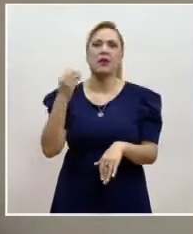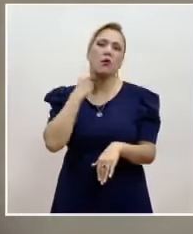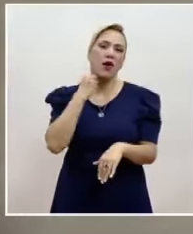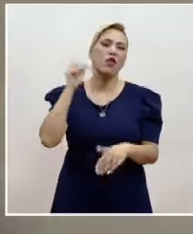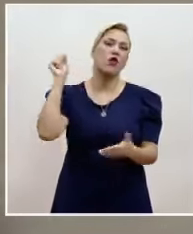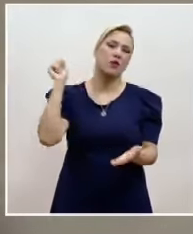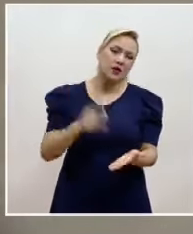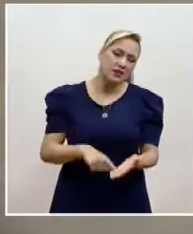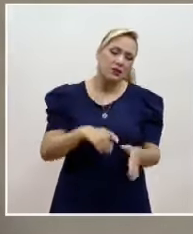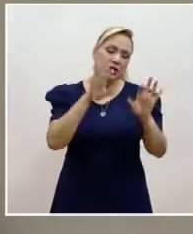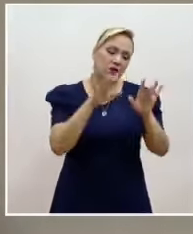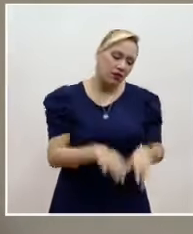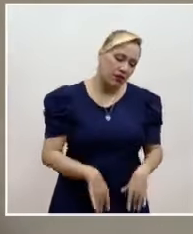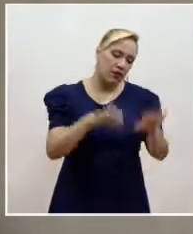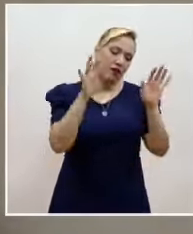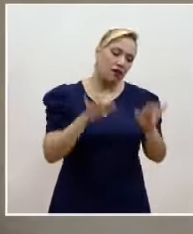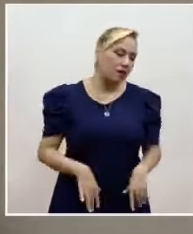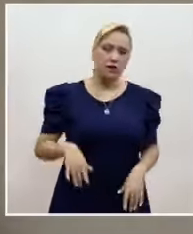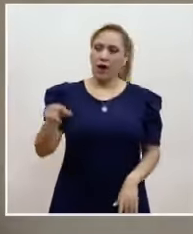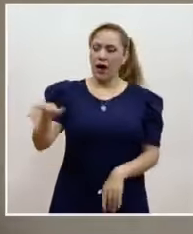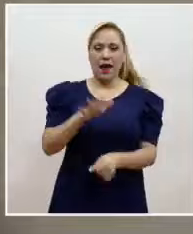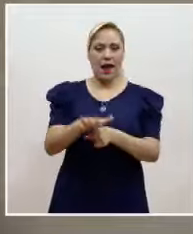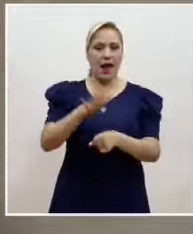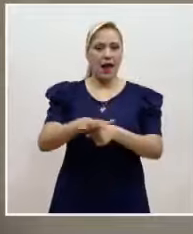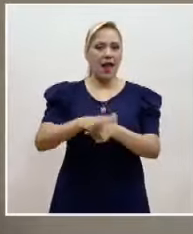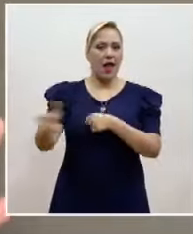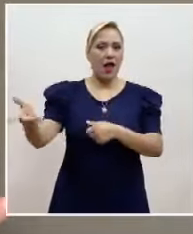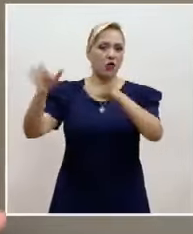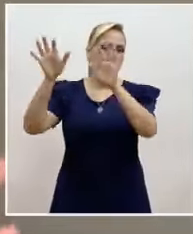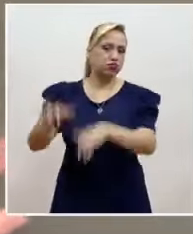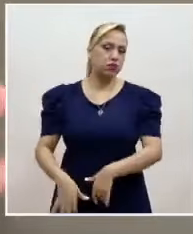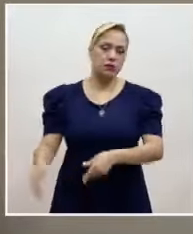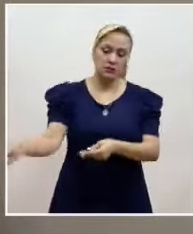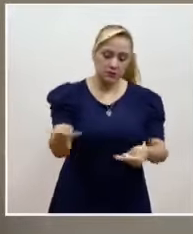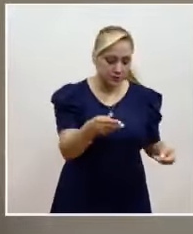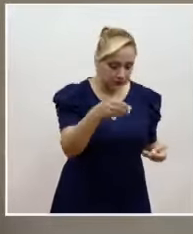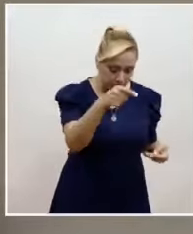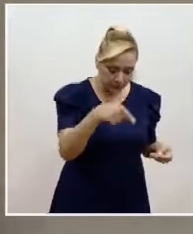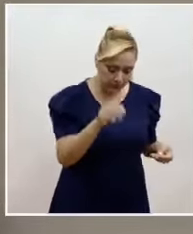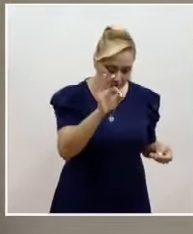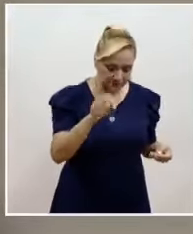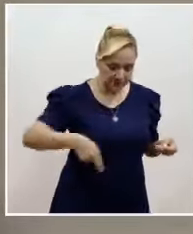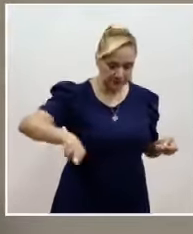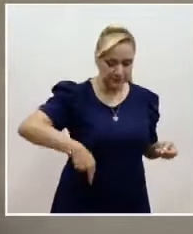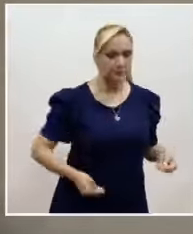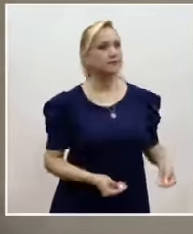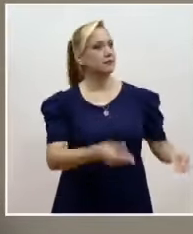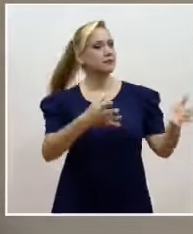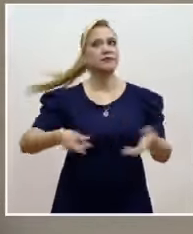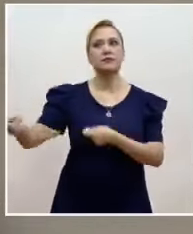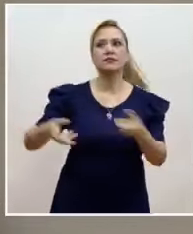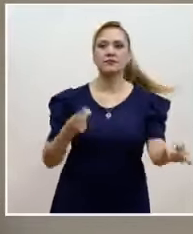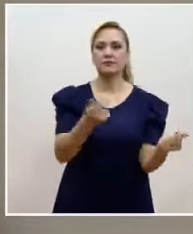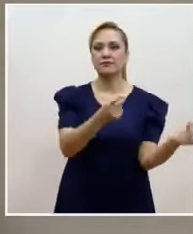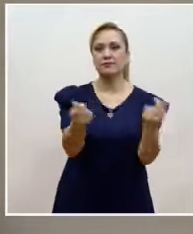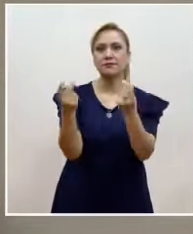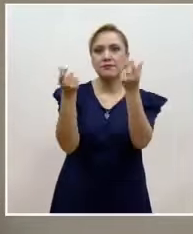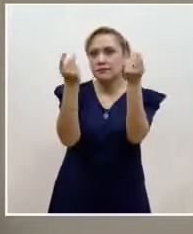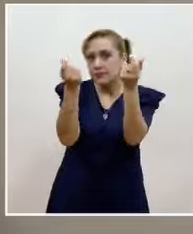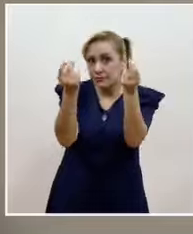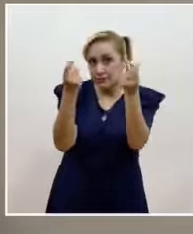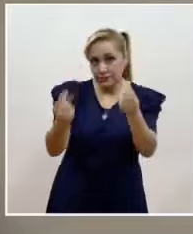tener más tiempo y más creatividad. Entonces, si nos cerramos y decimos, no, no, no, no, no, esto nos va a quitar trabajos, pues ya, foco rojo, ¿no? Si pensamos que va a resolver